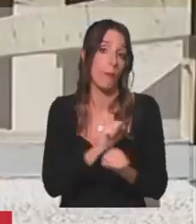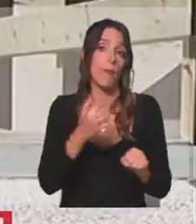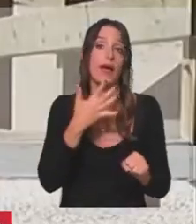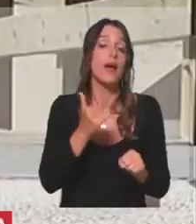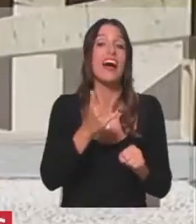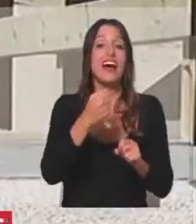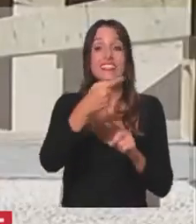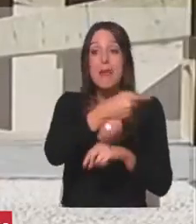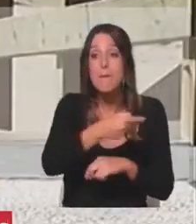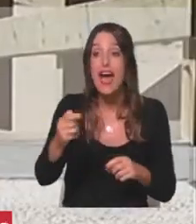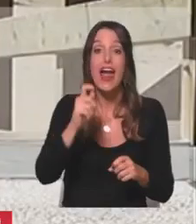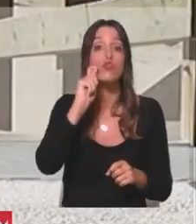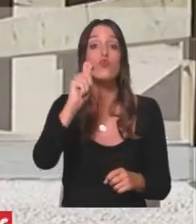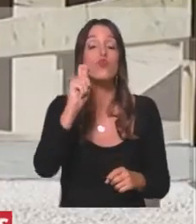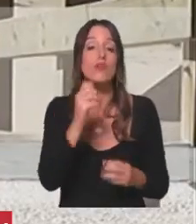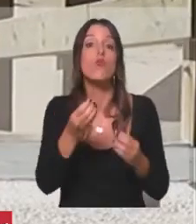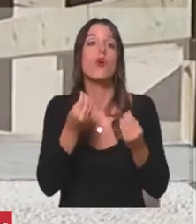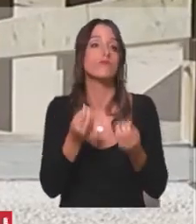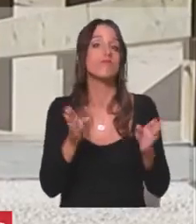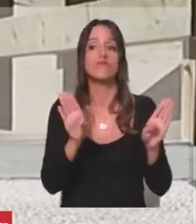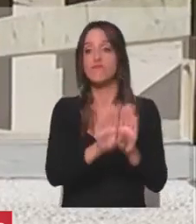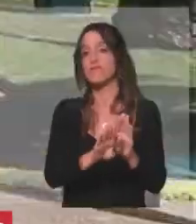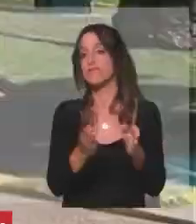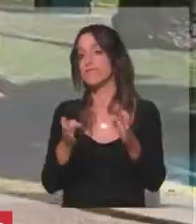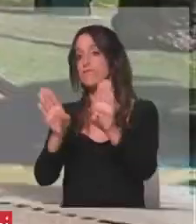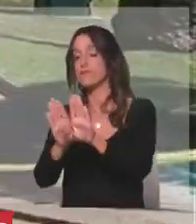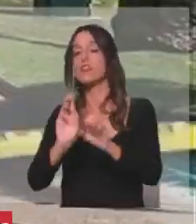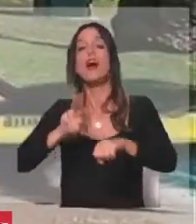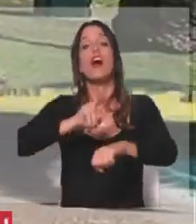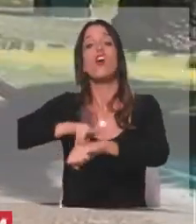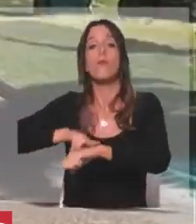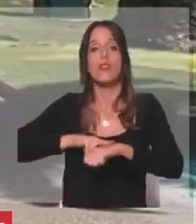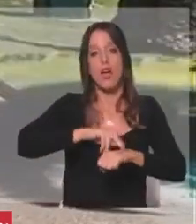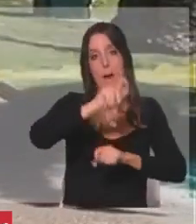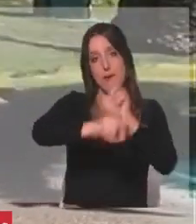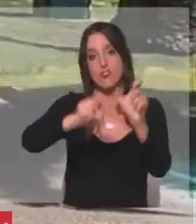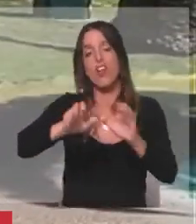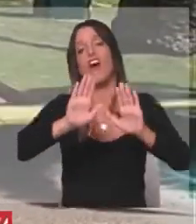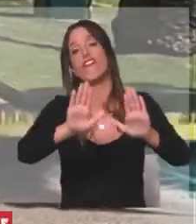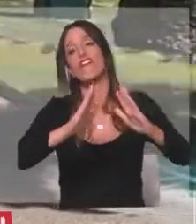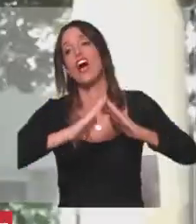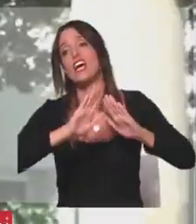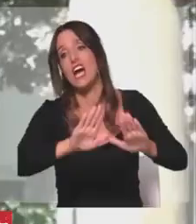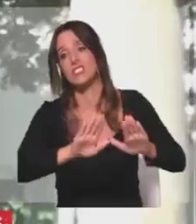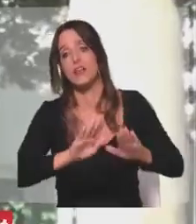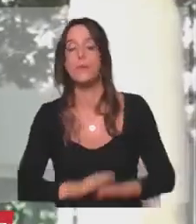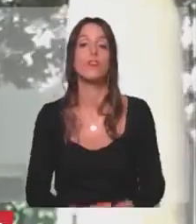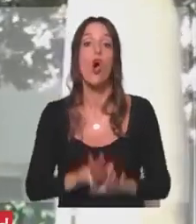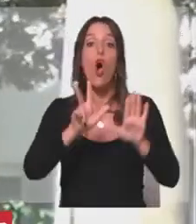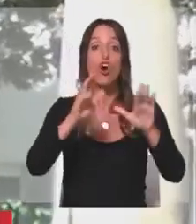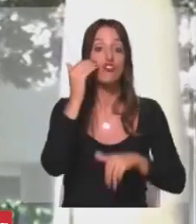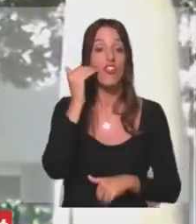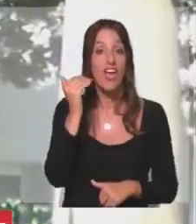las empresas turísticas bajaron las cortinas e incluso recomendaron a la población quedarse en su domicilio. El 8 de abril,